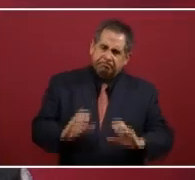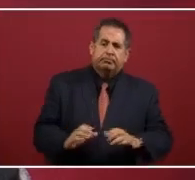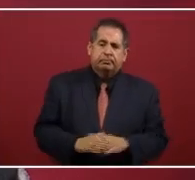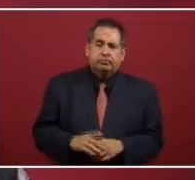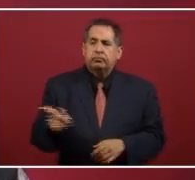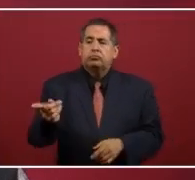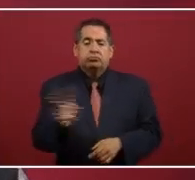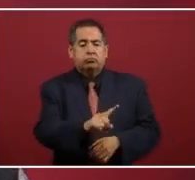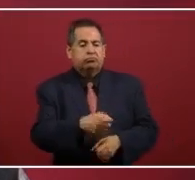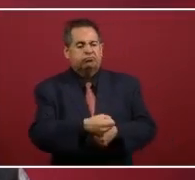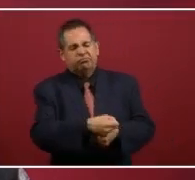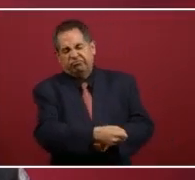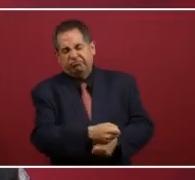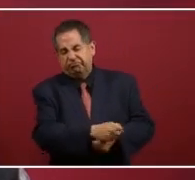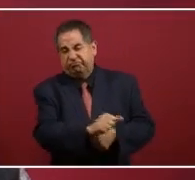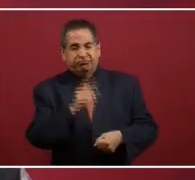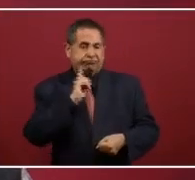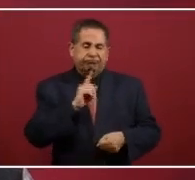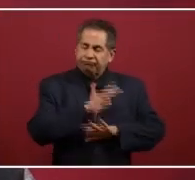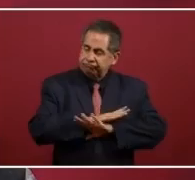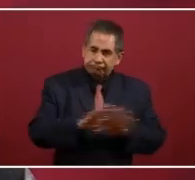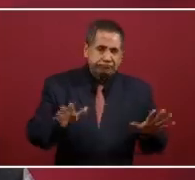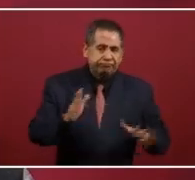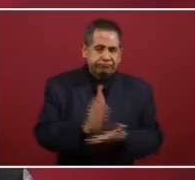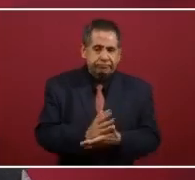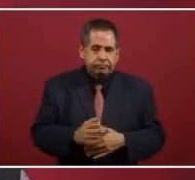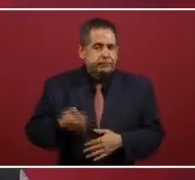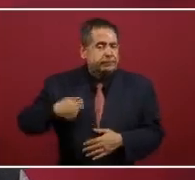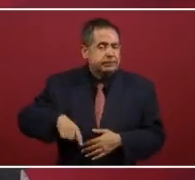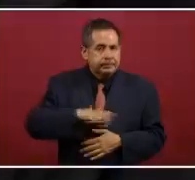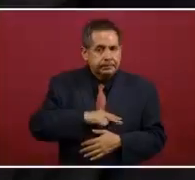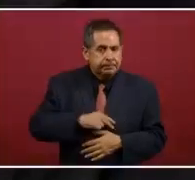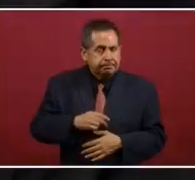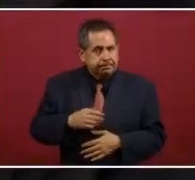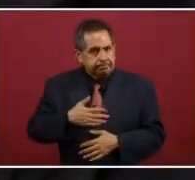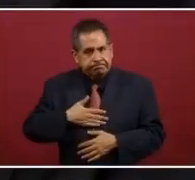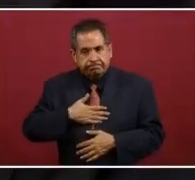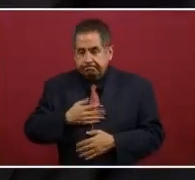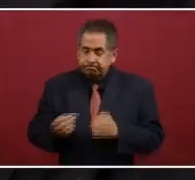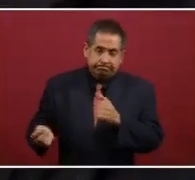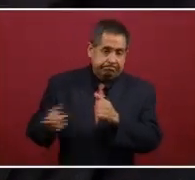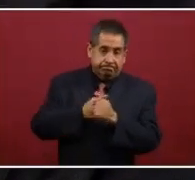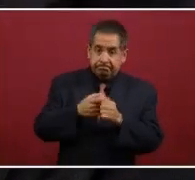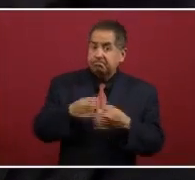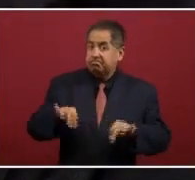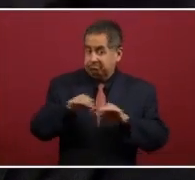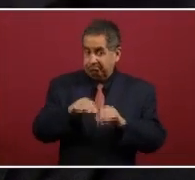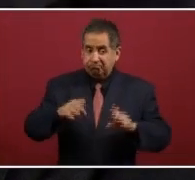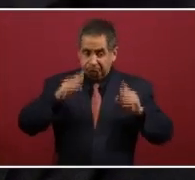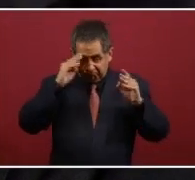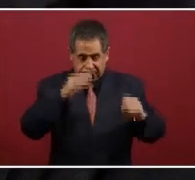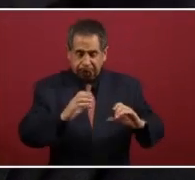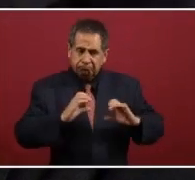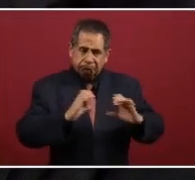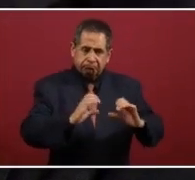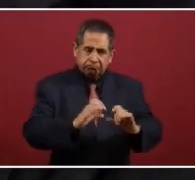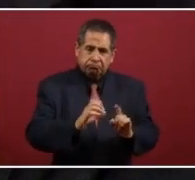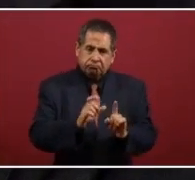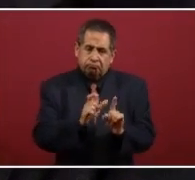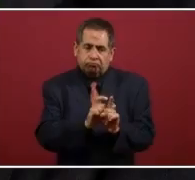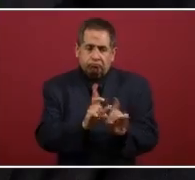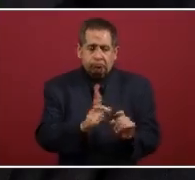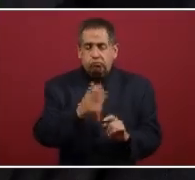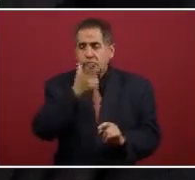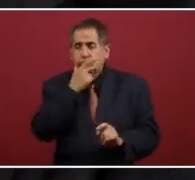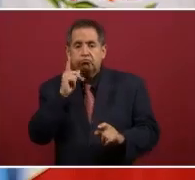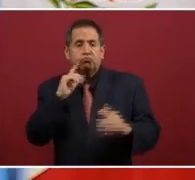maltrato a mujeres, y es para nosotros una prioridad el que haya